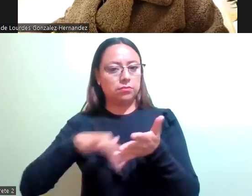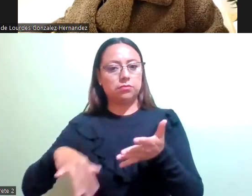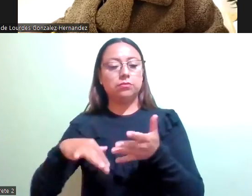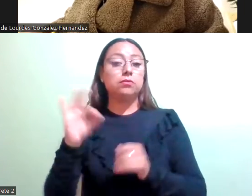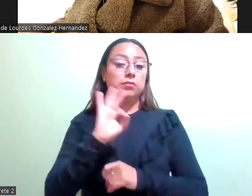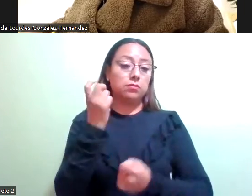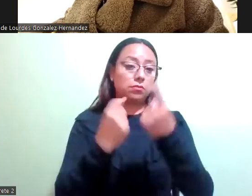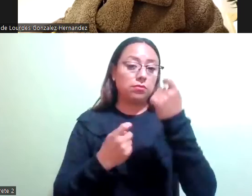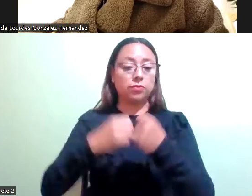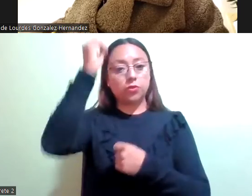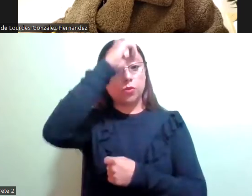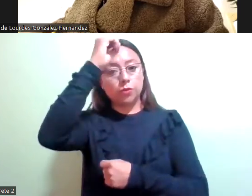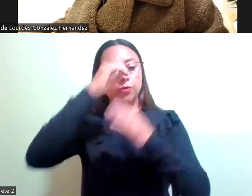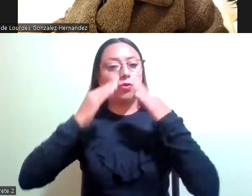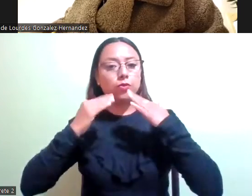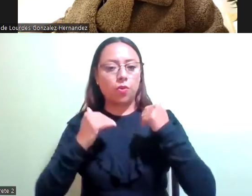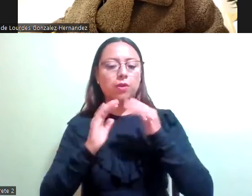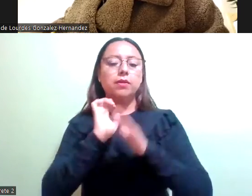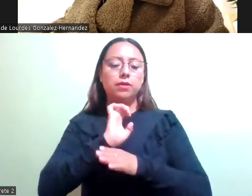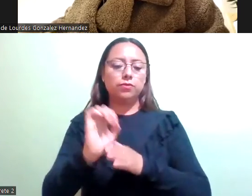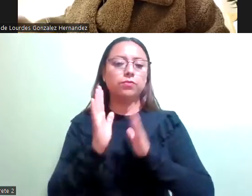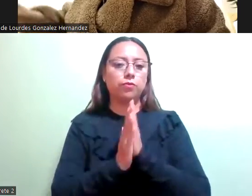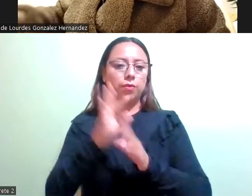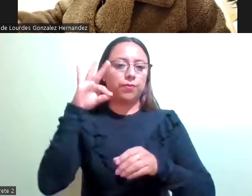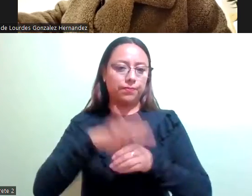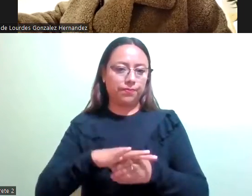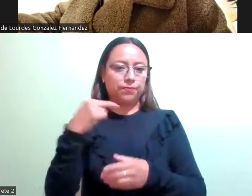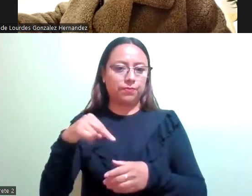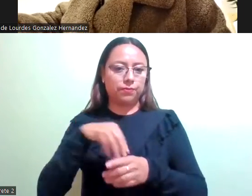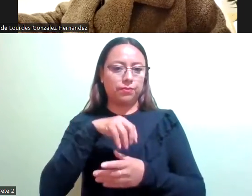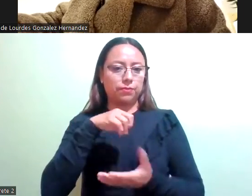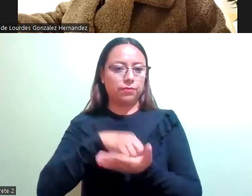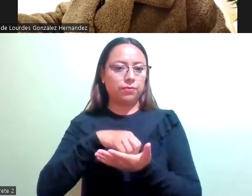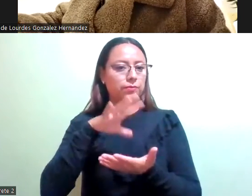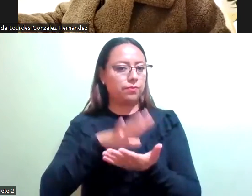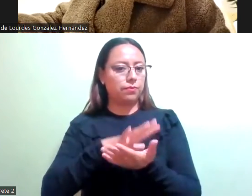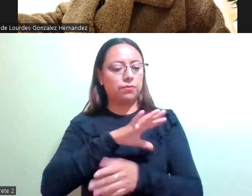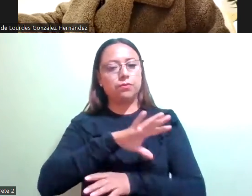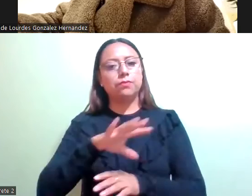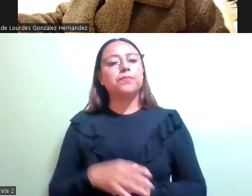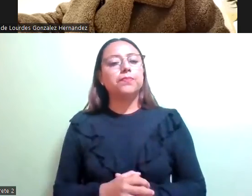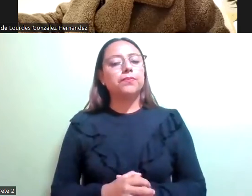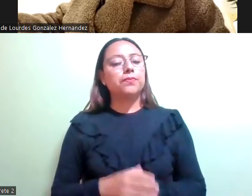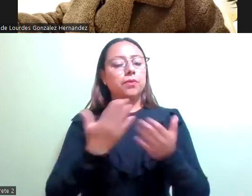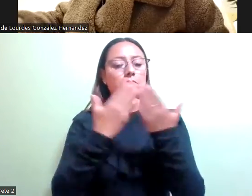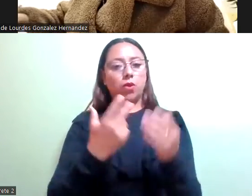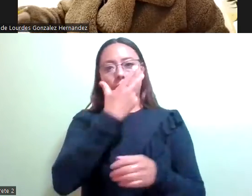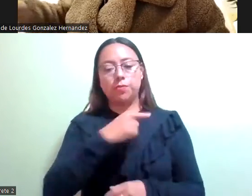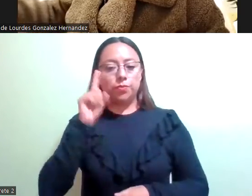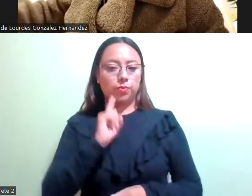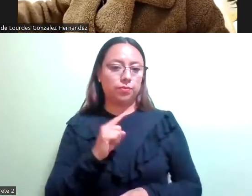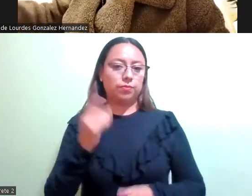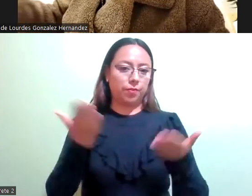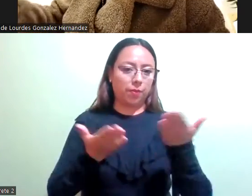haber intervenciones, proceder con la votación nominal. Está a consideración de los diputados presentes el dictamen